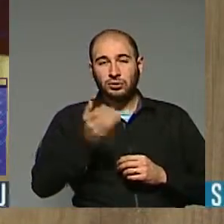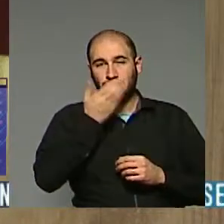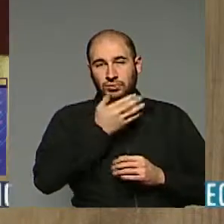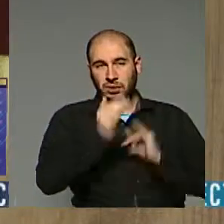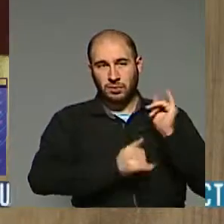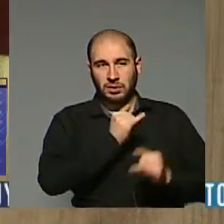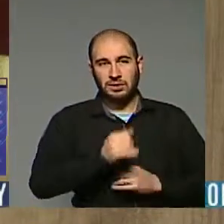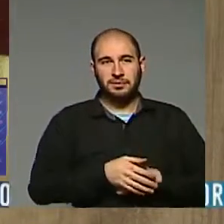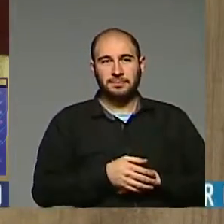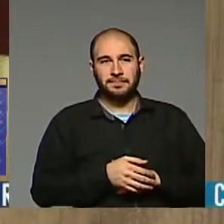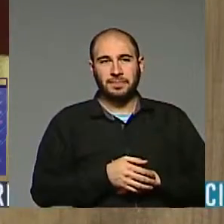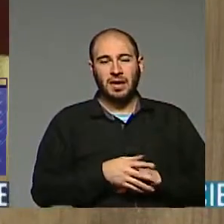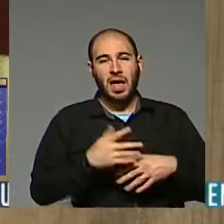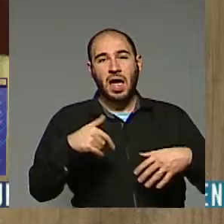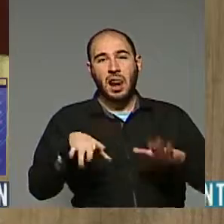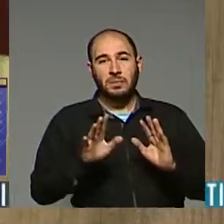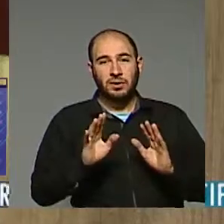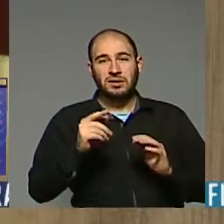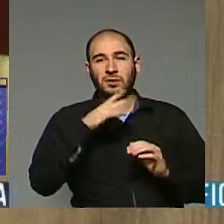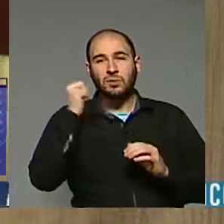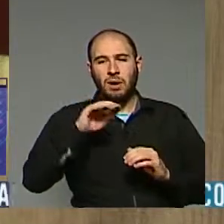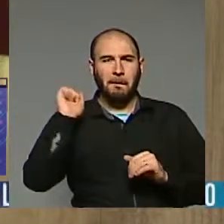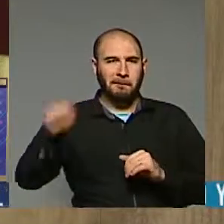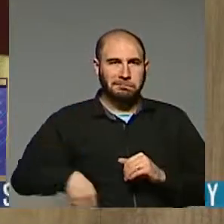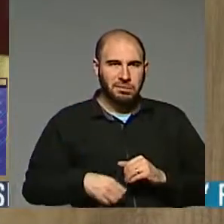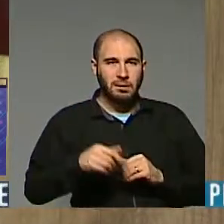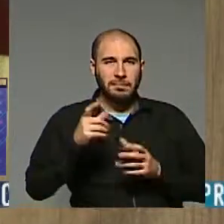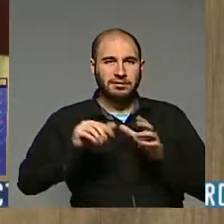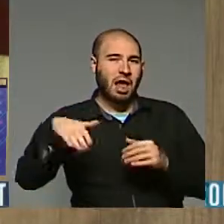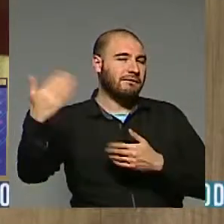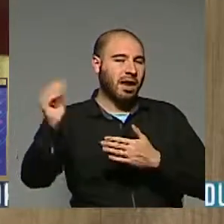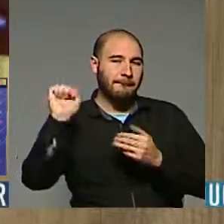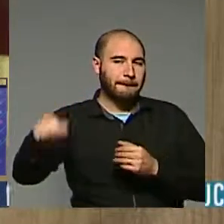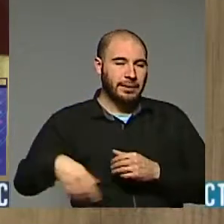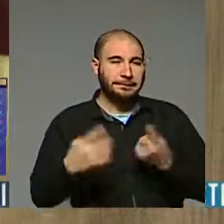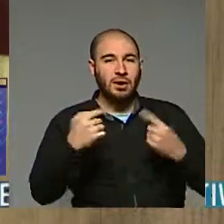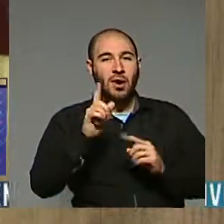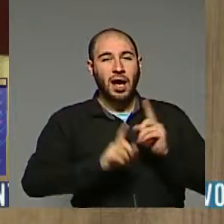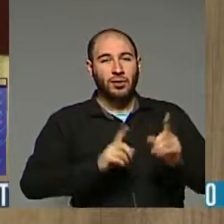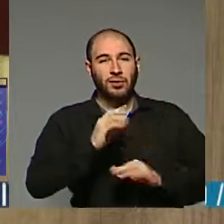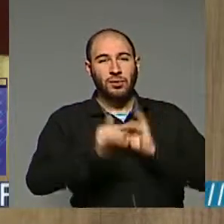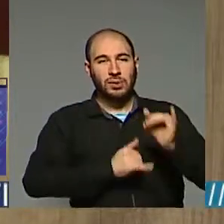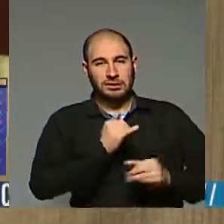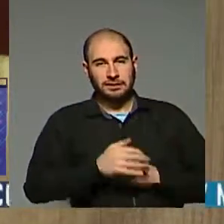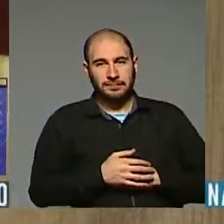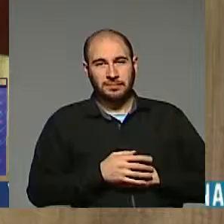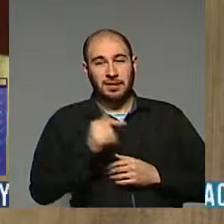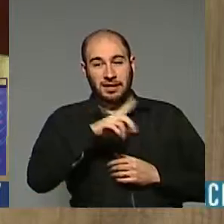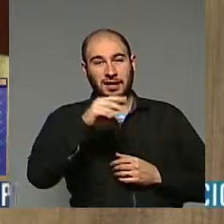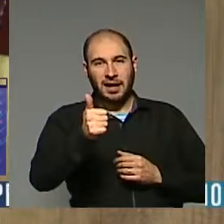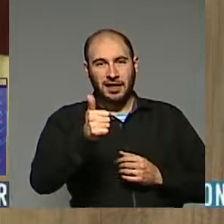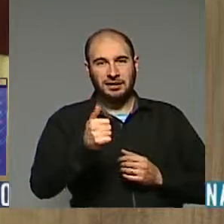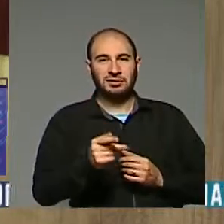Tunuyán. Tal vez no oyó a Schiaretti, quien decía que los de afuera son de palo, pero bueno, algunos salieron y, por supuesto, cuando